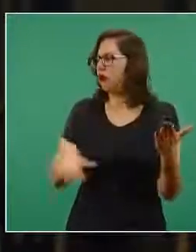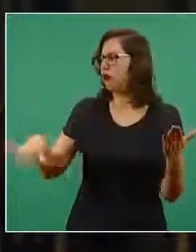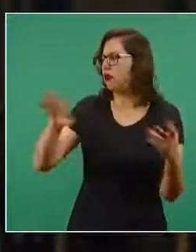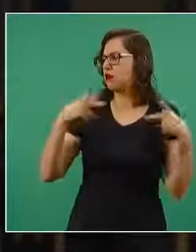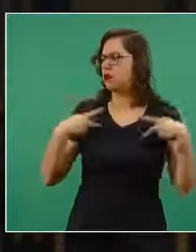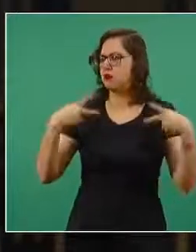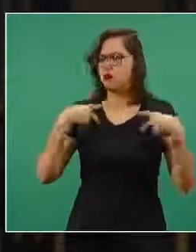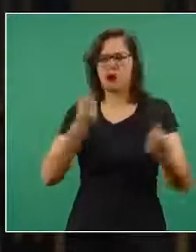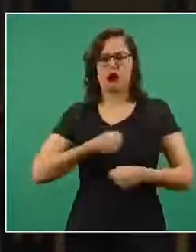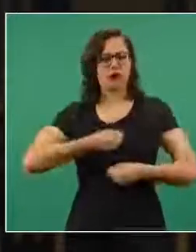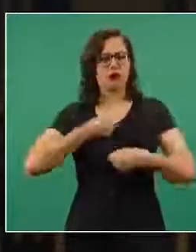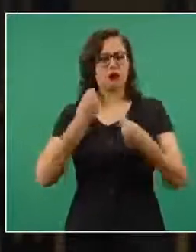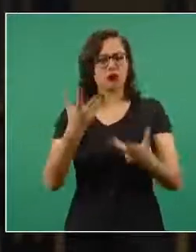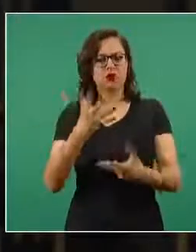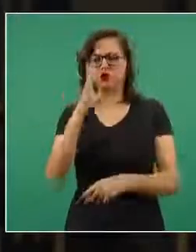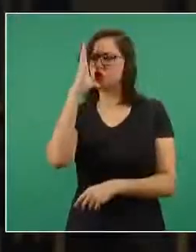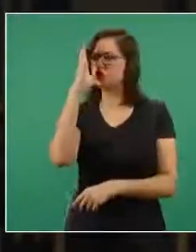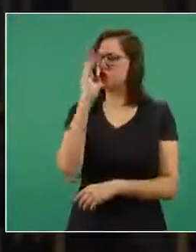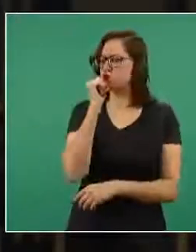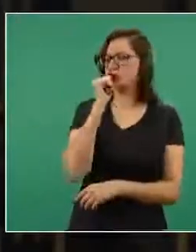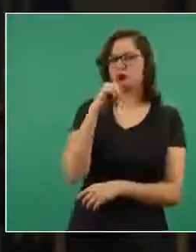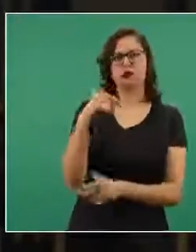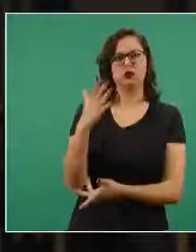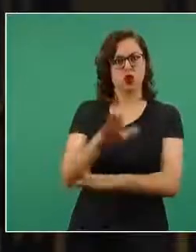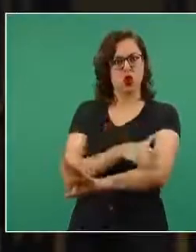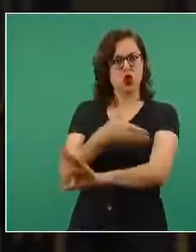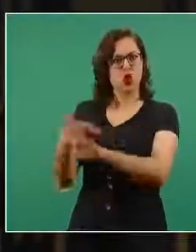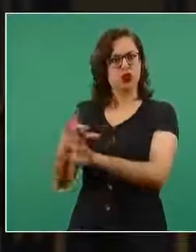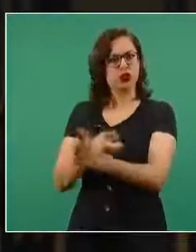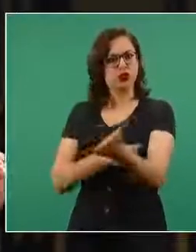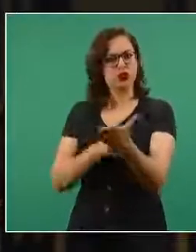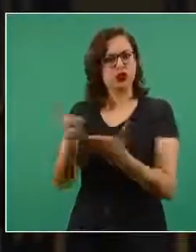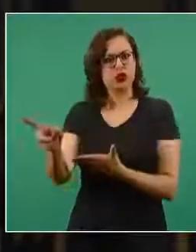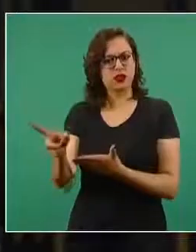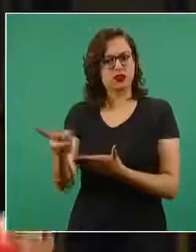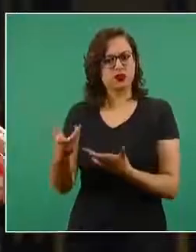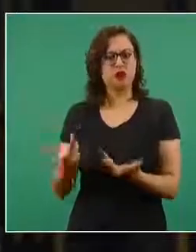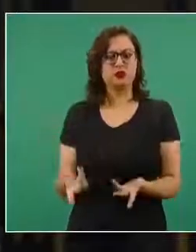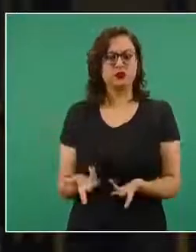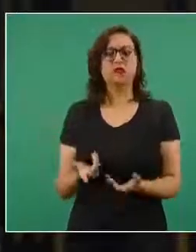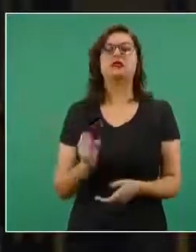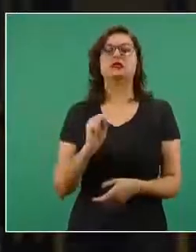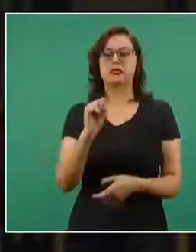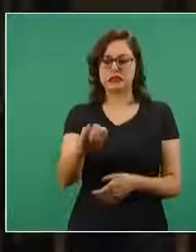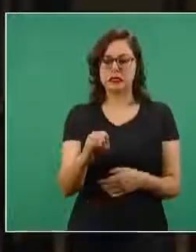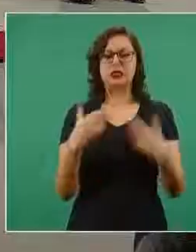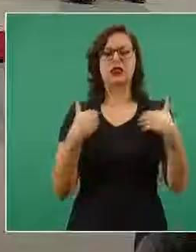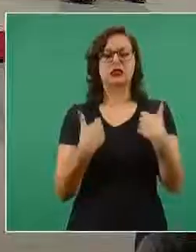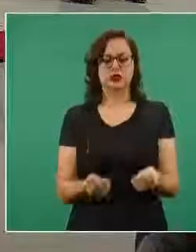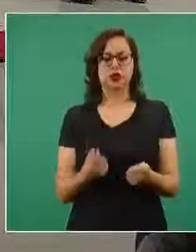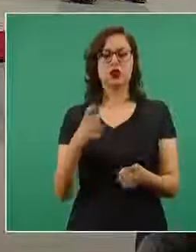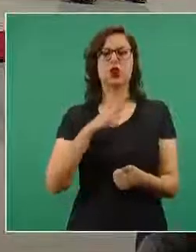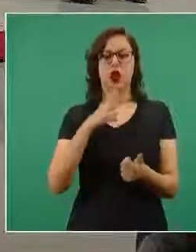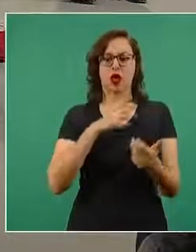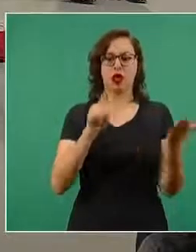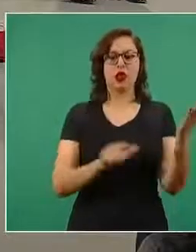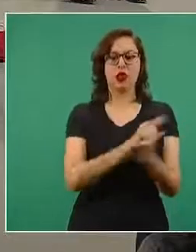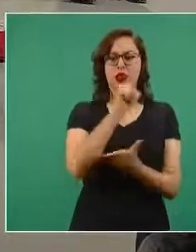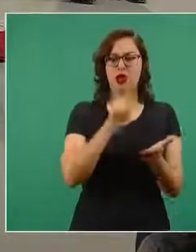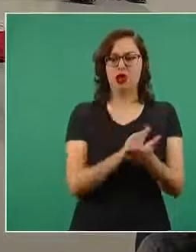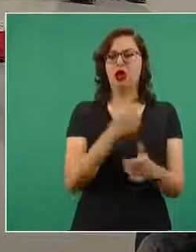los ciudadanos al no poderse expresar libremente. Si bien es cierto que existe una veda y existe una ley, pero